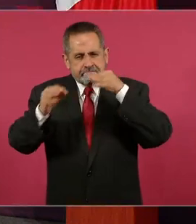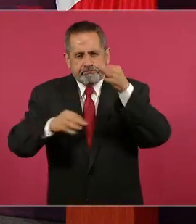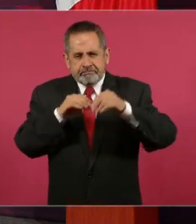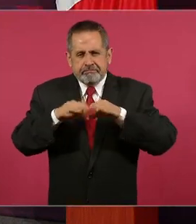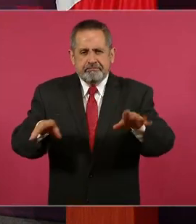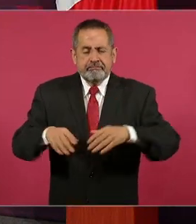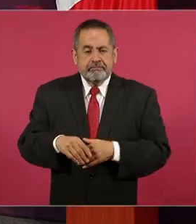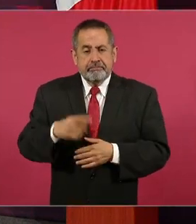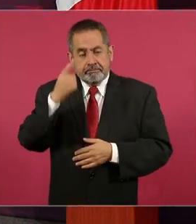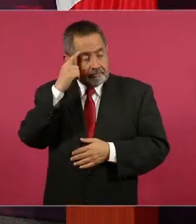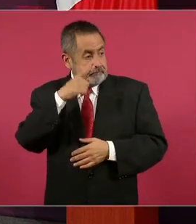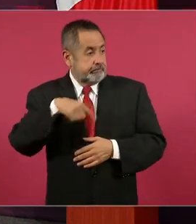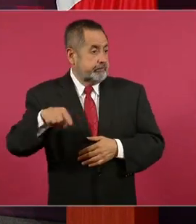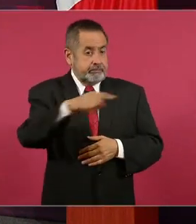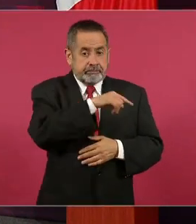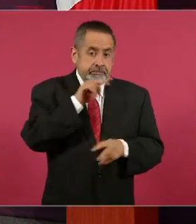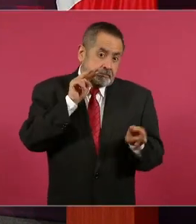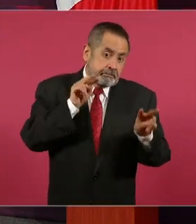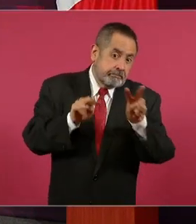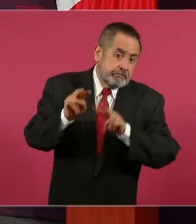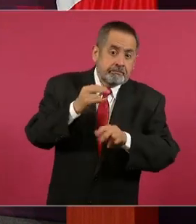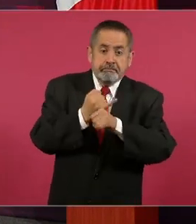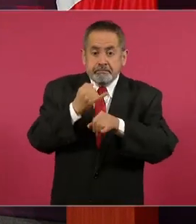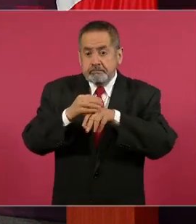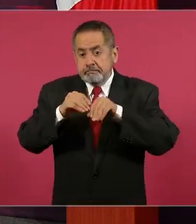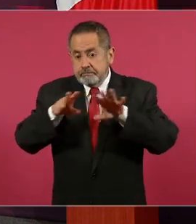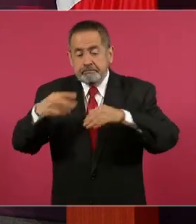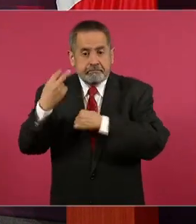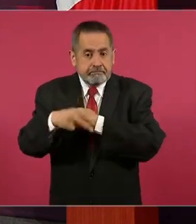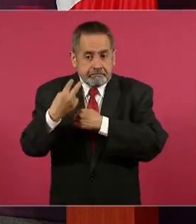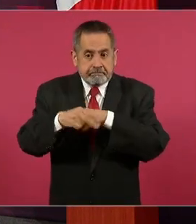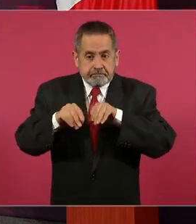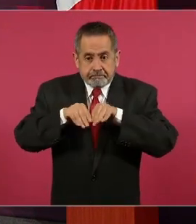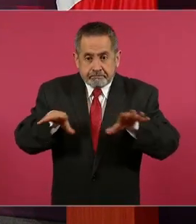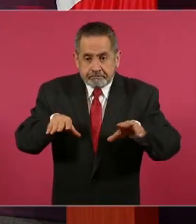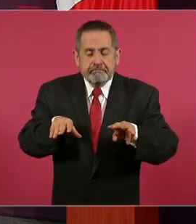están viendo, nos están escuchando,